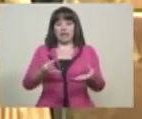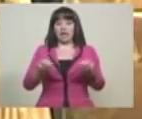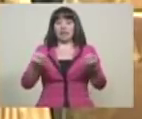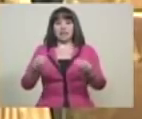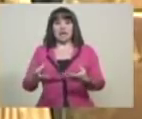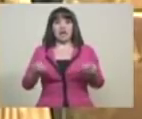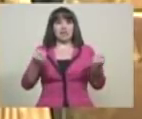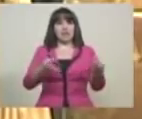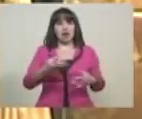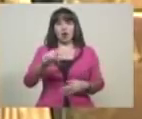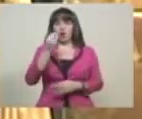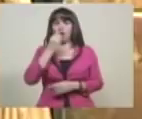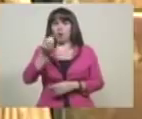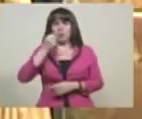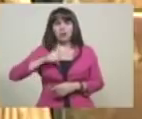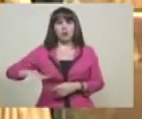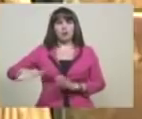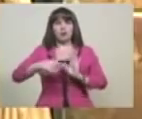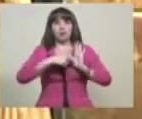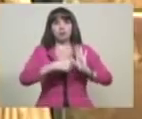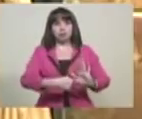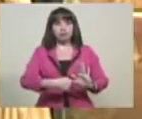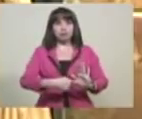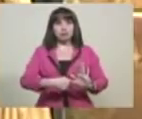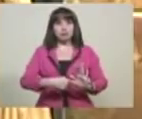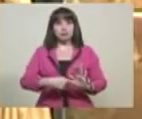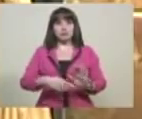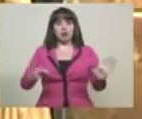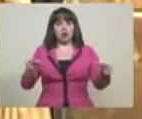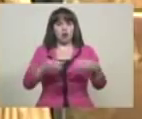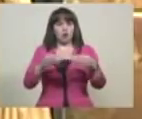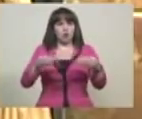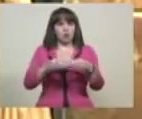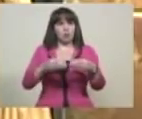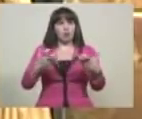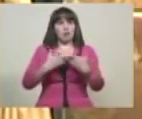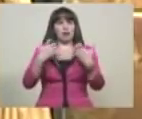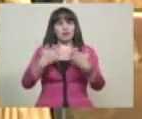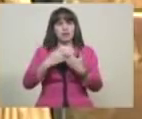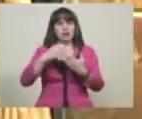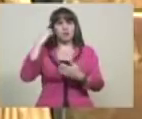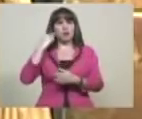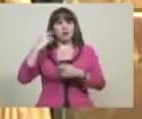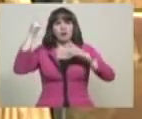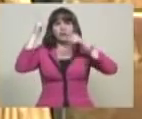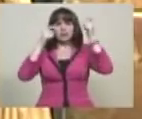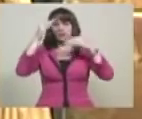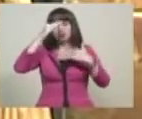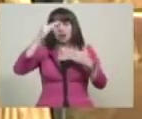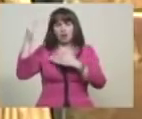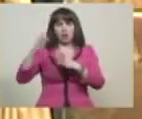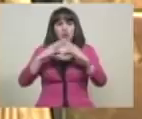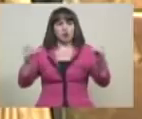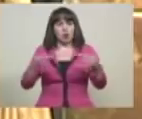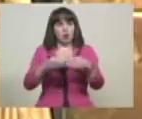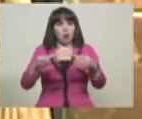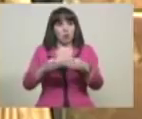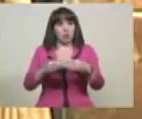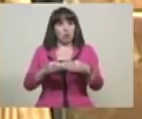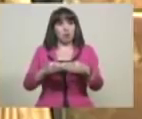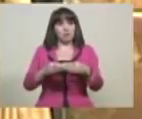CLAP. Convocamos a las VC, Unidades de Batalla Bolívar Chávez, un saludo a todas las VC. Convocamos a los